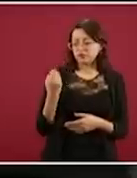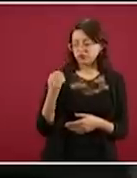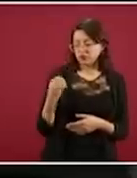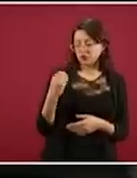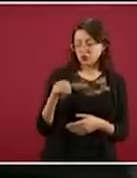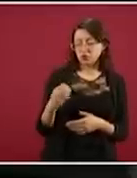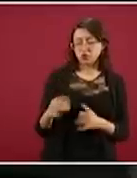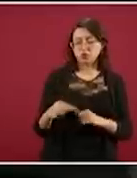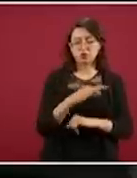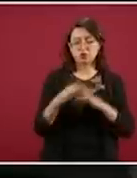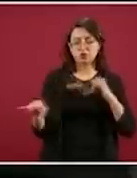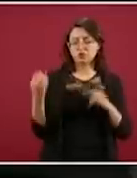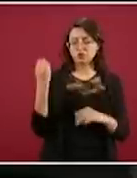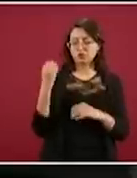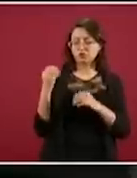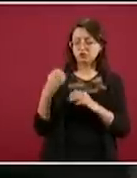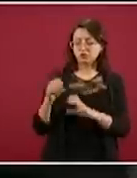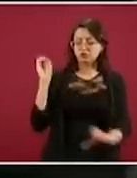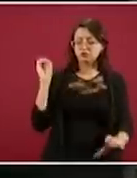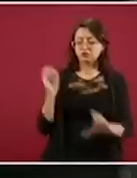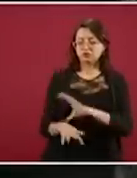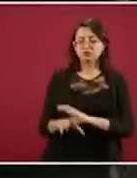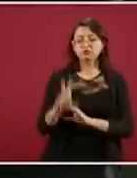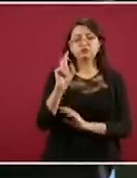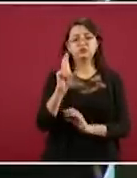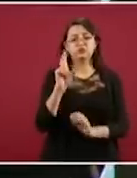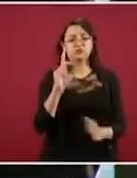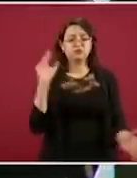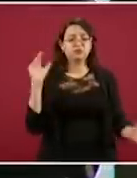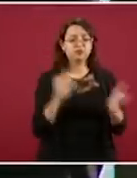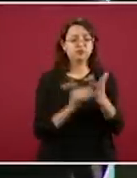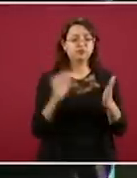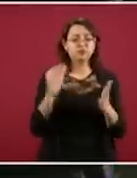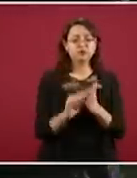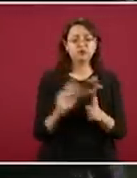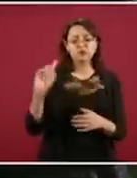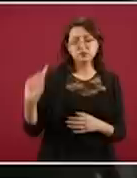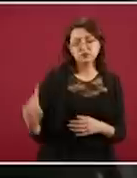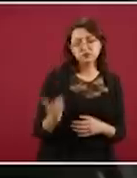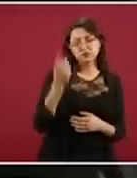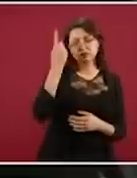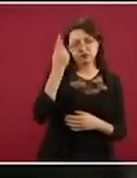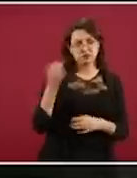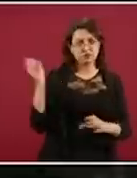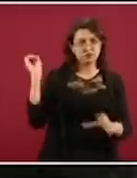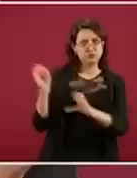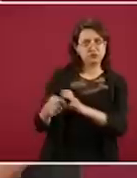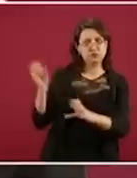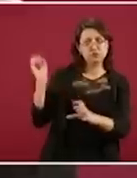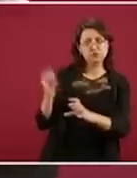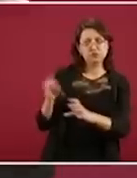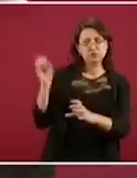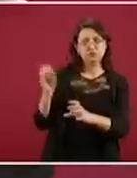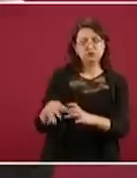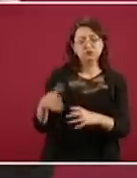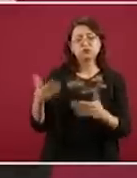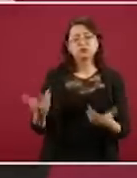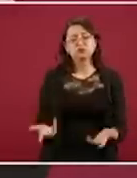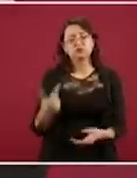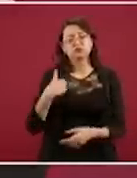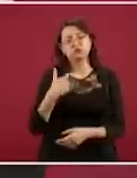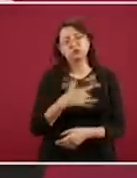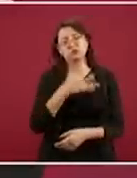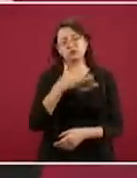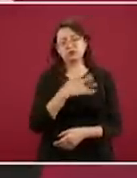octubre, un poco más de 30 mil millones de dólares. Nosotros estimábamos